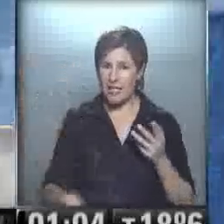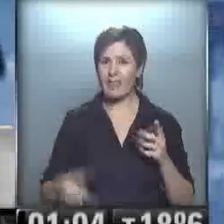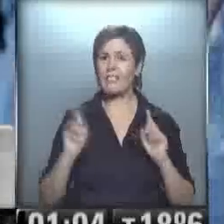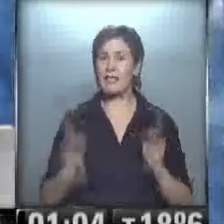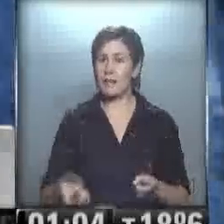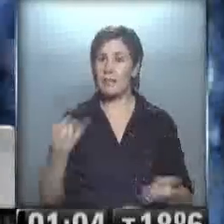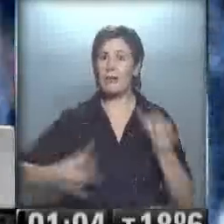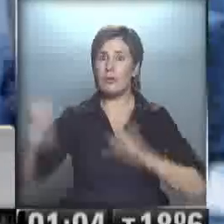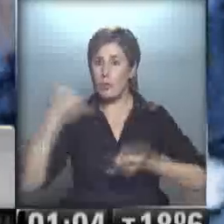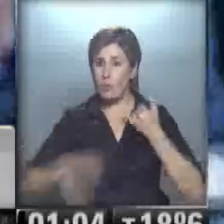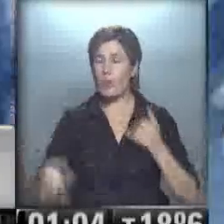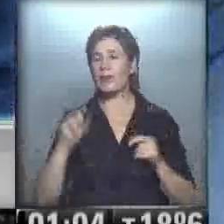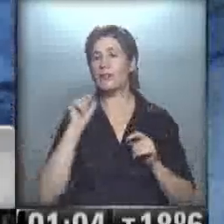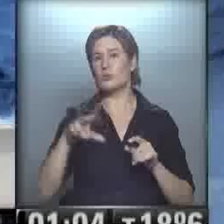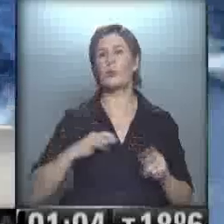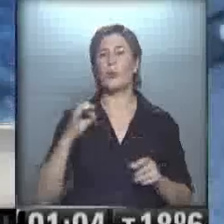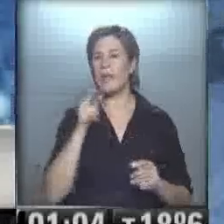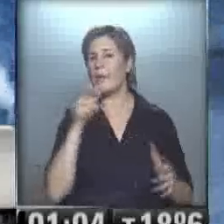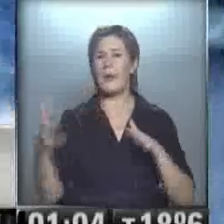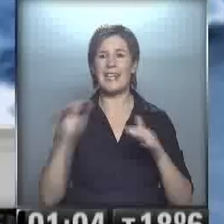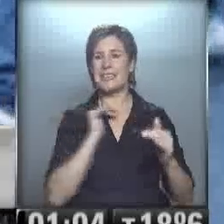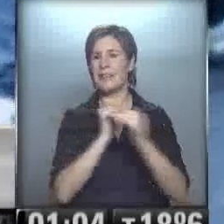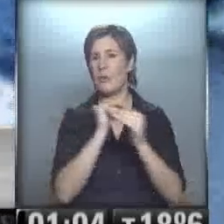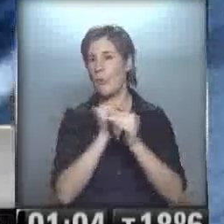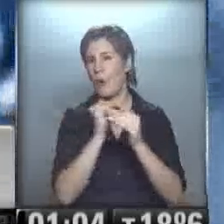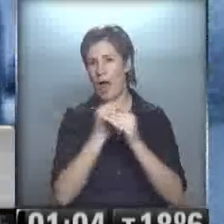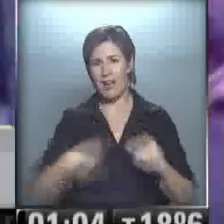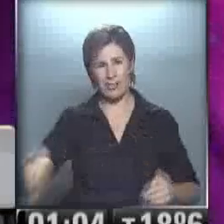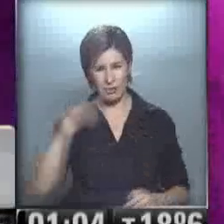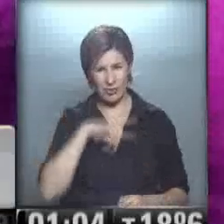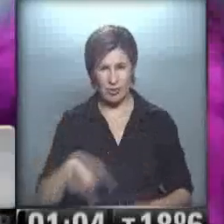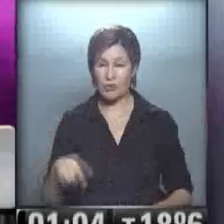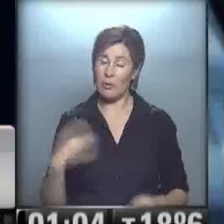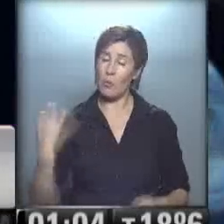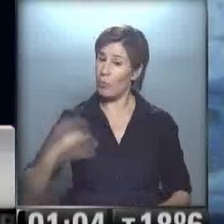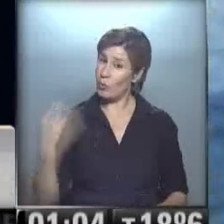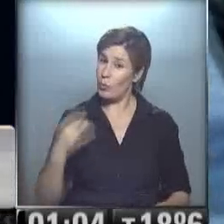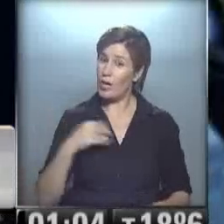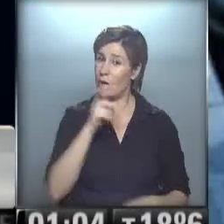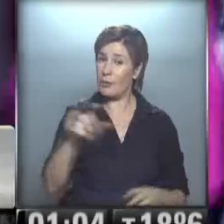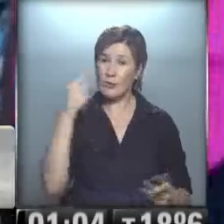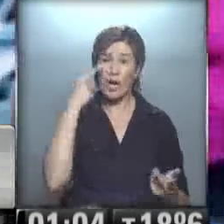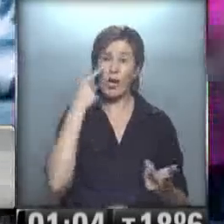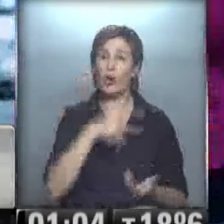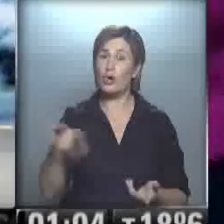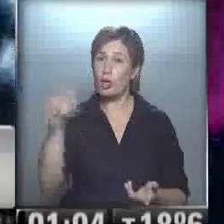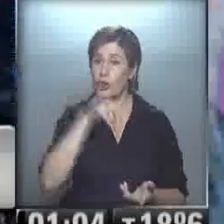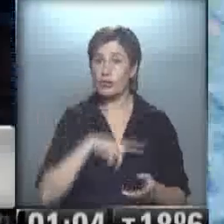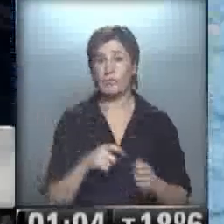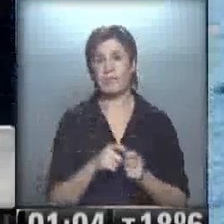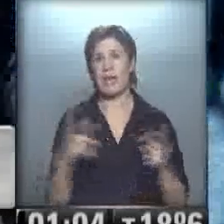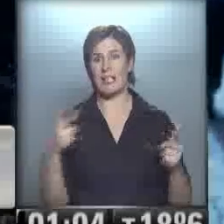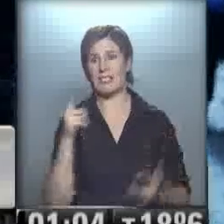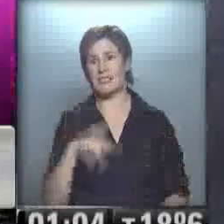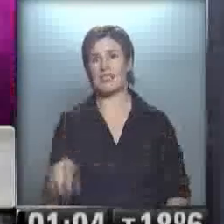eran parecidas a las de nosotros, así. Y estuvo buenísimo porque conocimos mucha gente, así